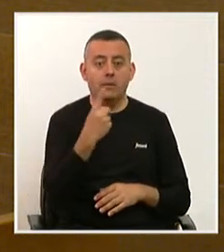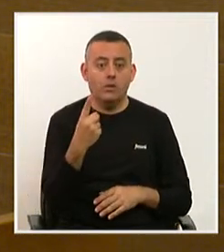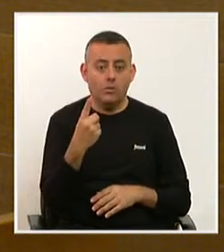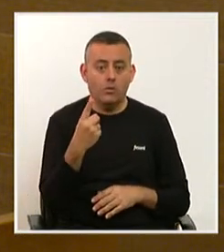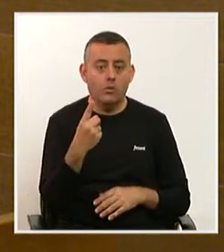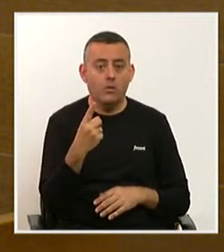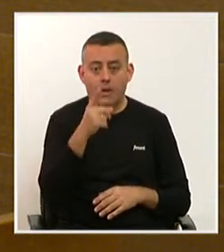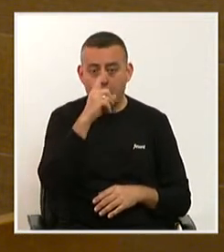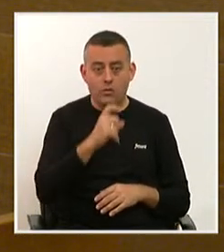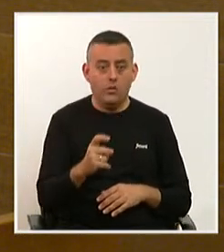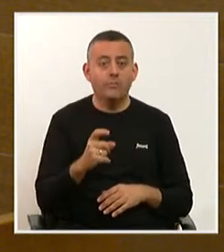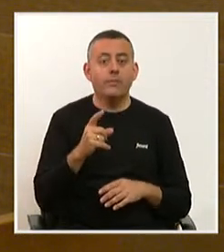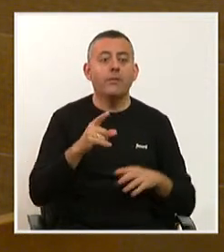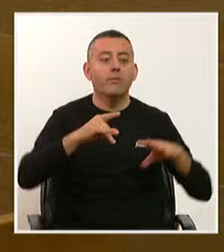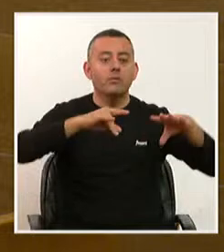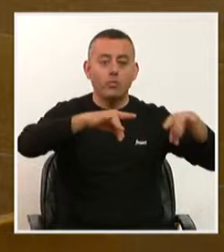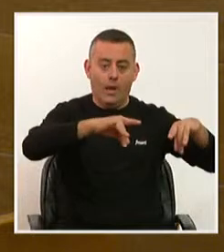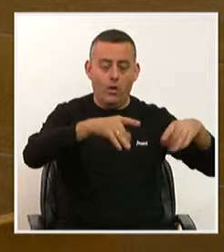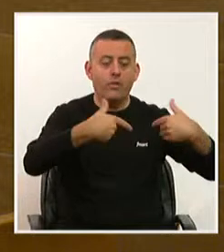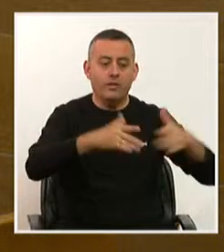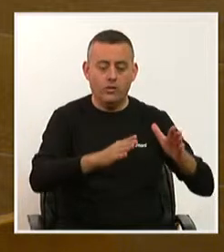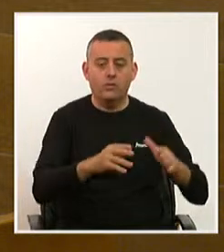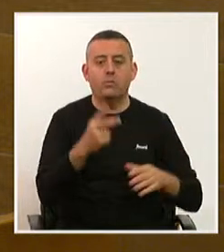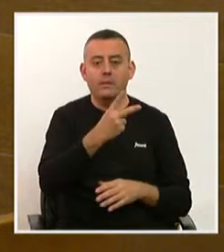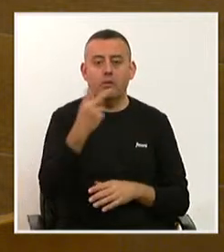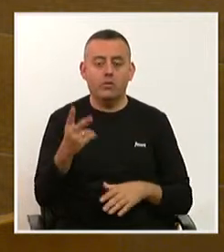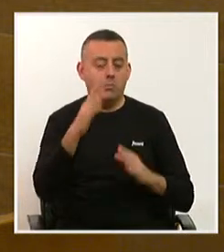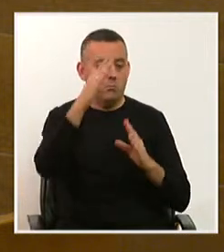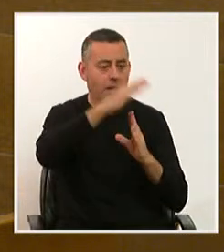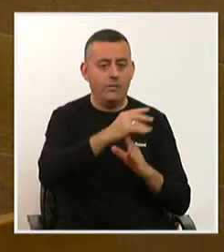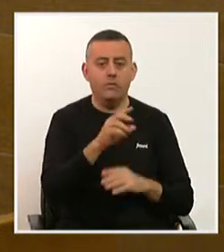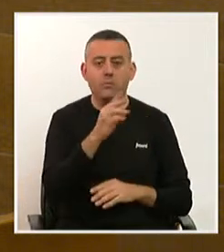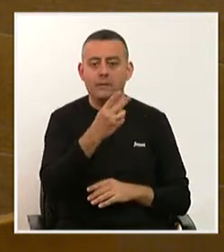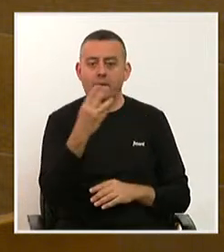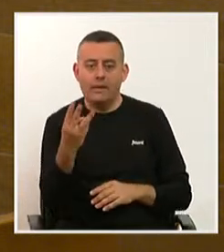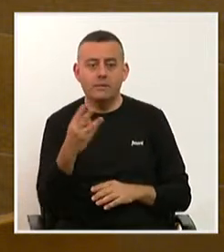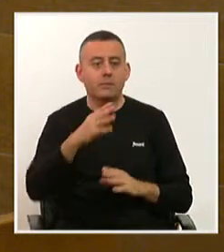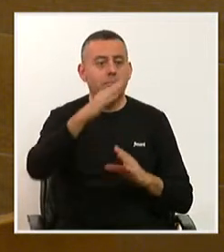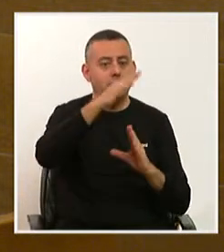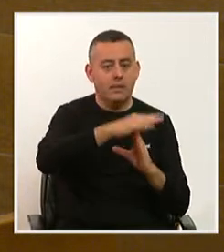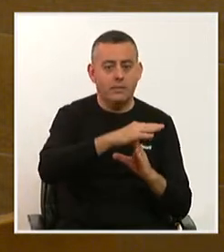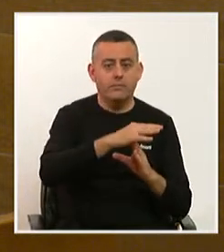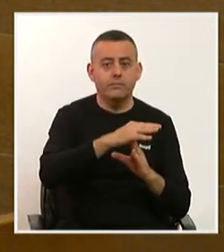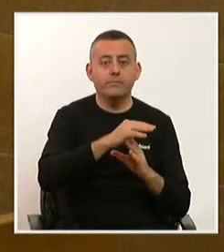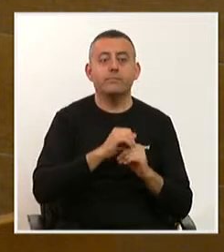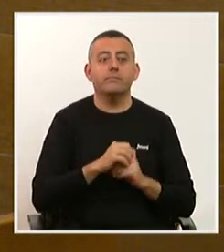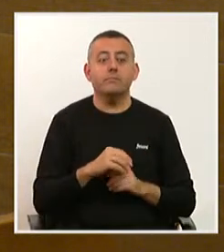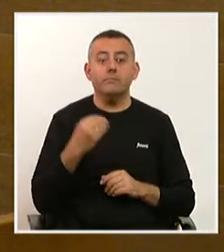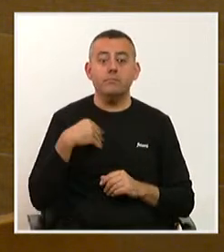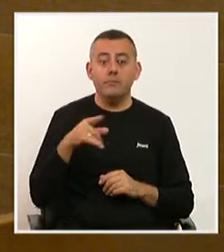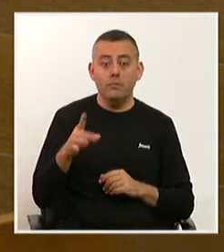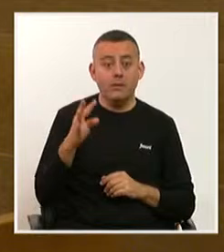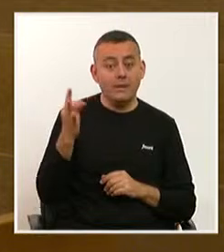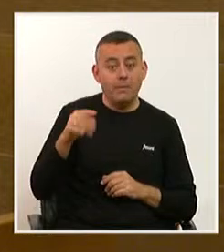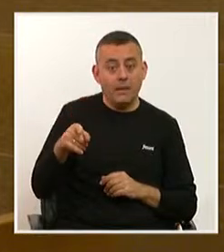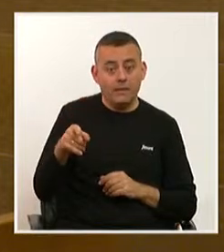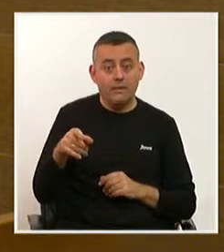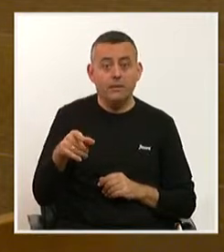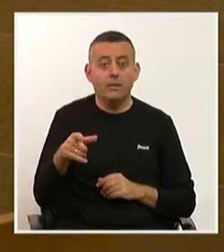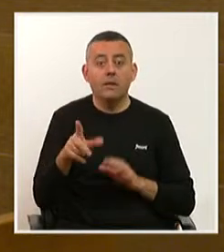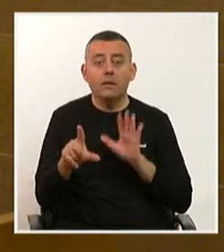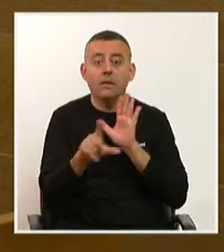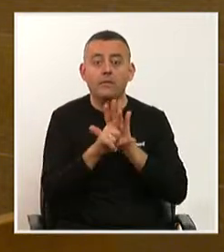prometieron el 2021 parado 22 parado 23 la señora tamarit pide la licencia le faltan más de 30